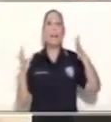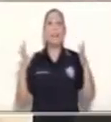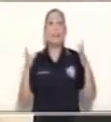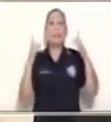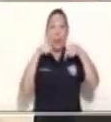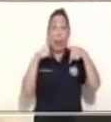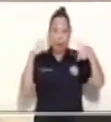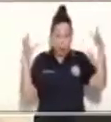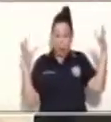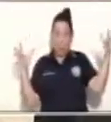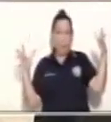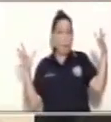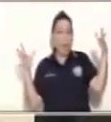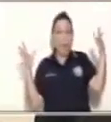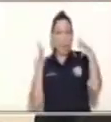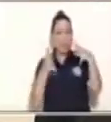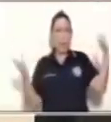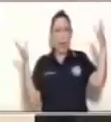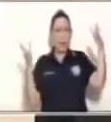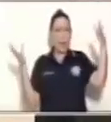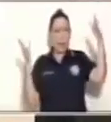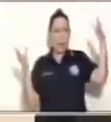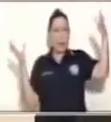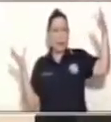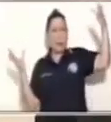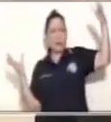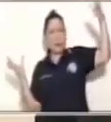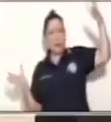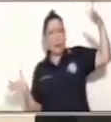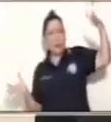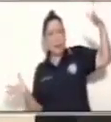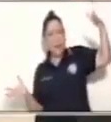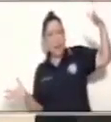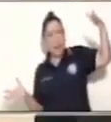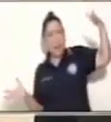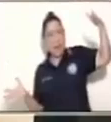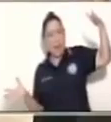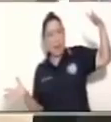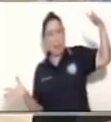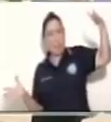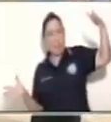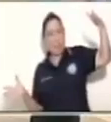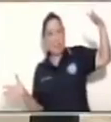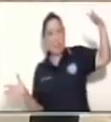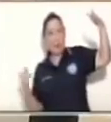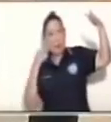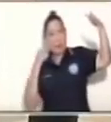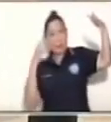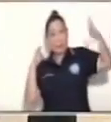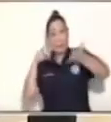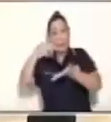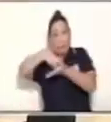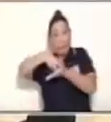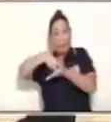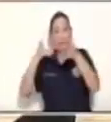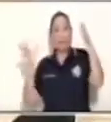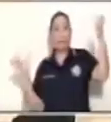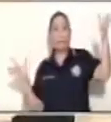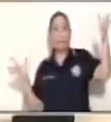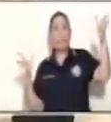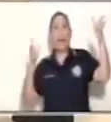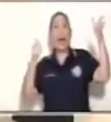Y como la masa crece más y más y más y más y más y pesa tanto, tanto, tanto, y decimos